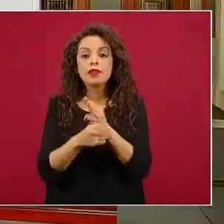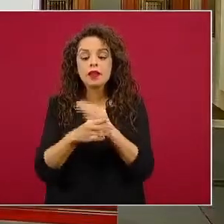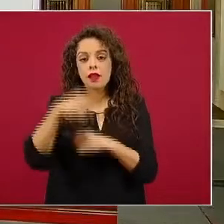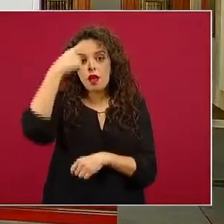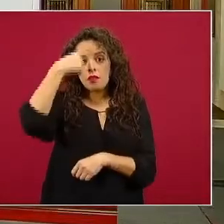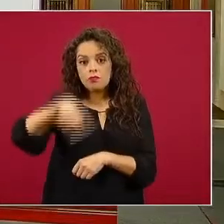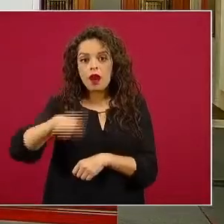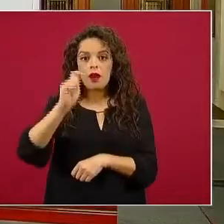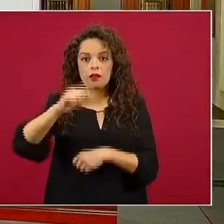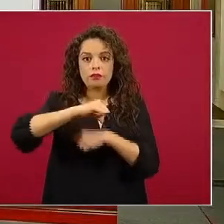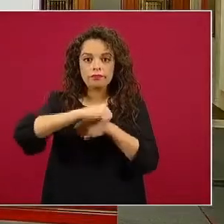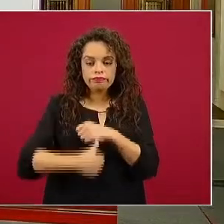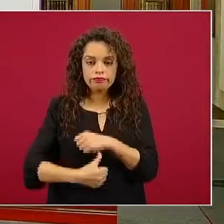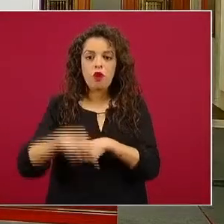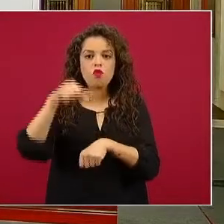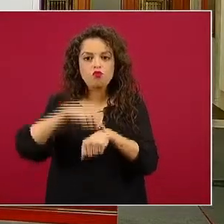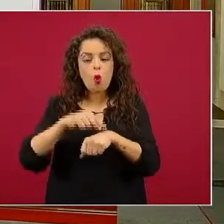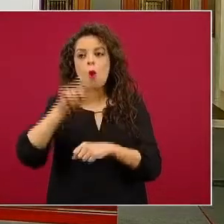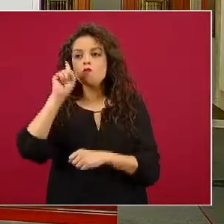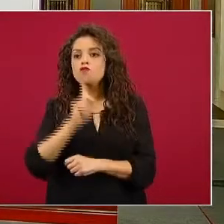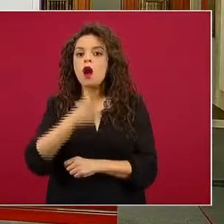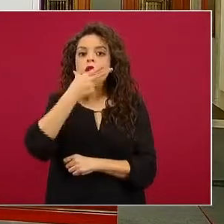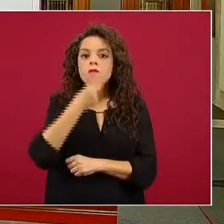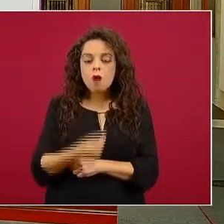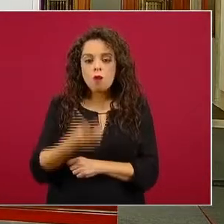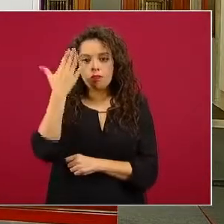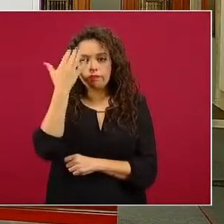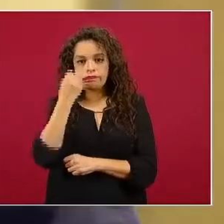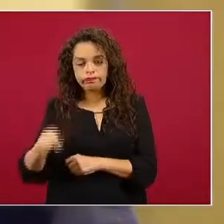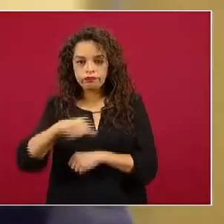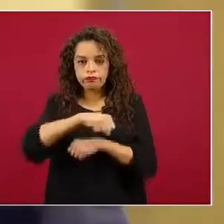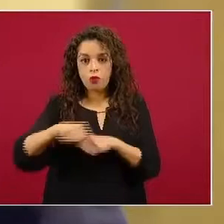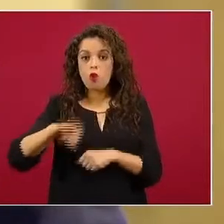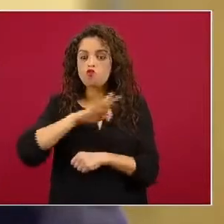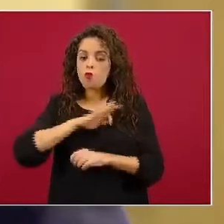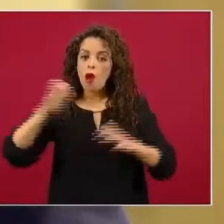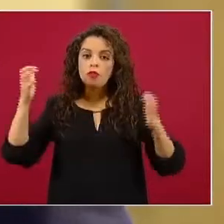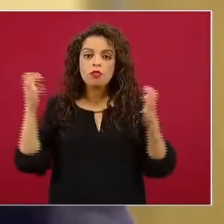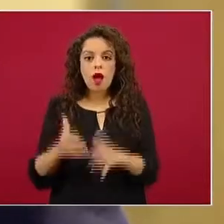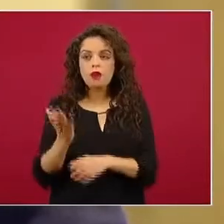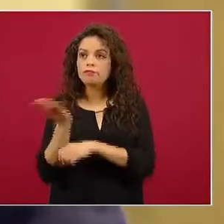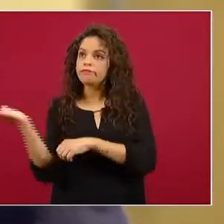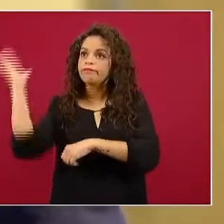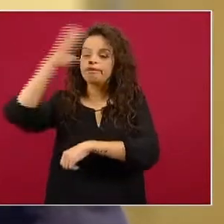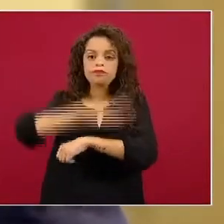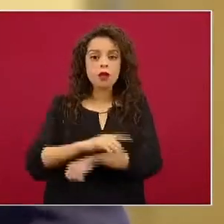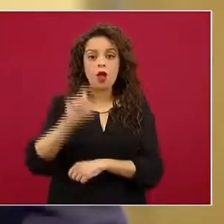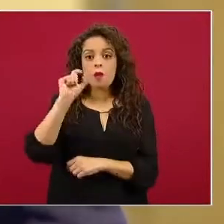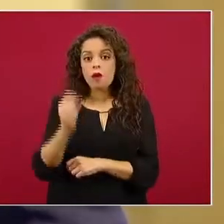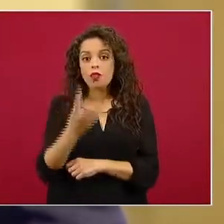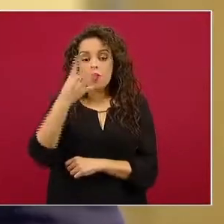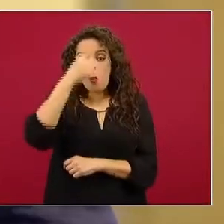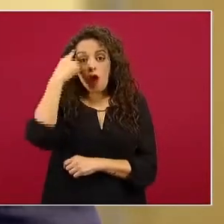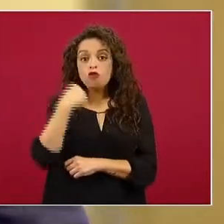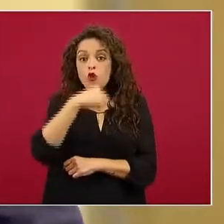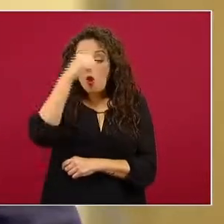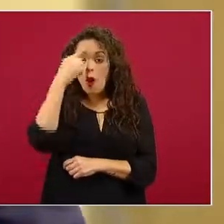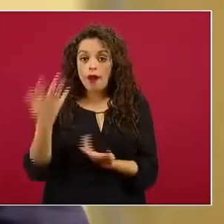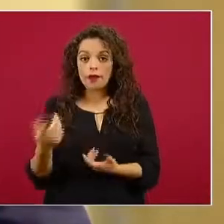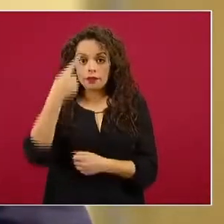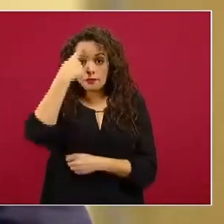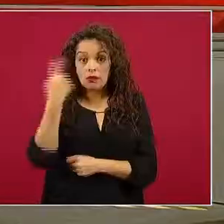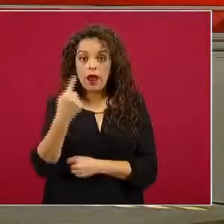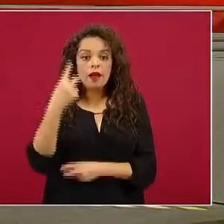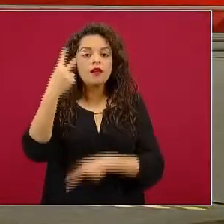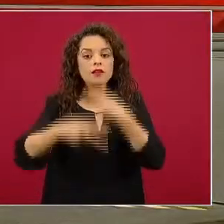médicas, médicos, cirujanas y cirujanos, que pueden actuar 24 horas al día para ir a